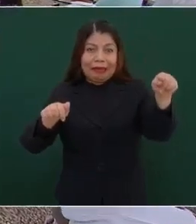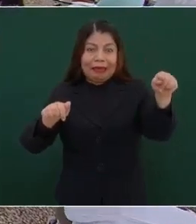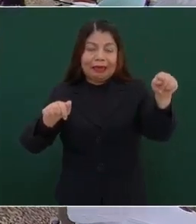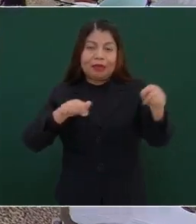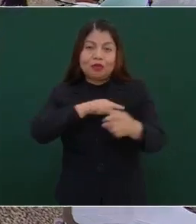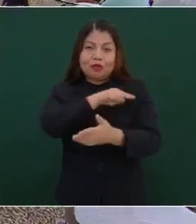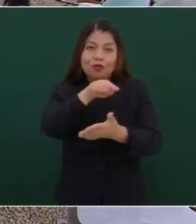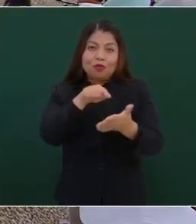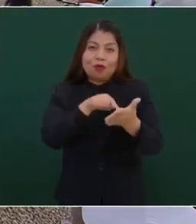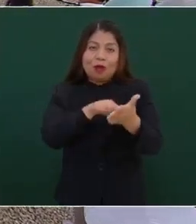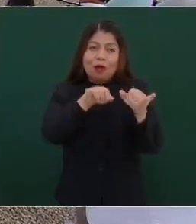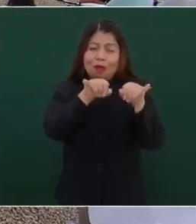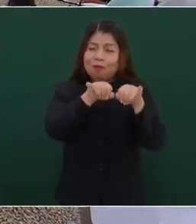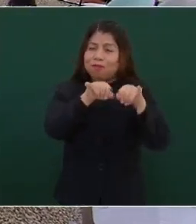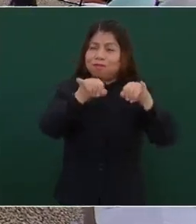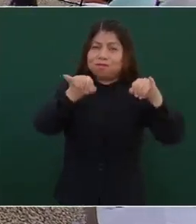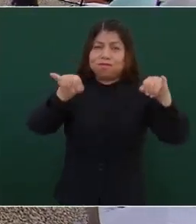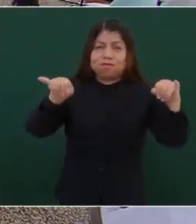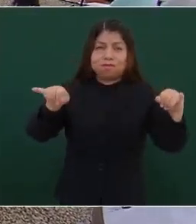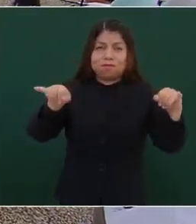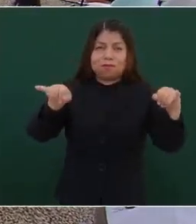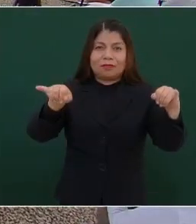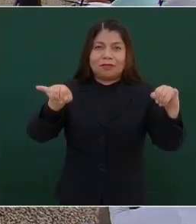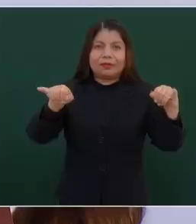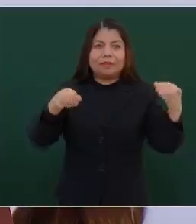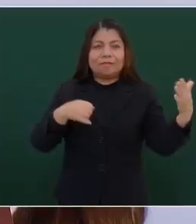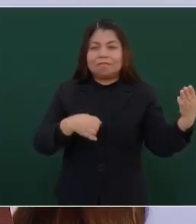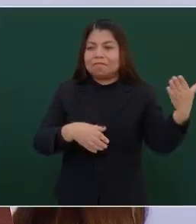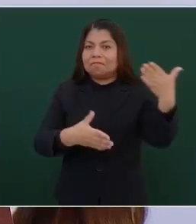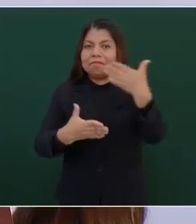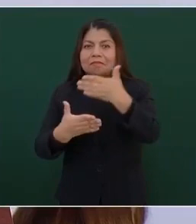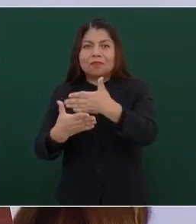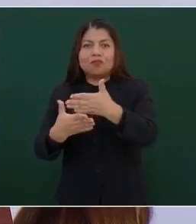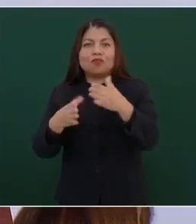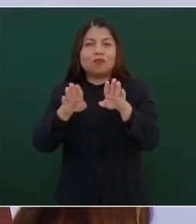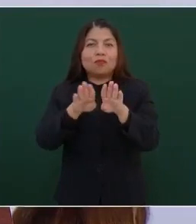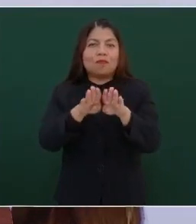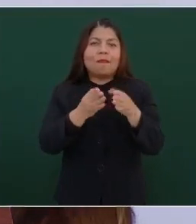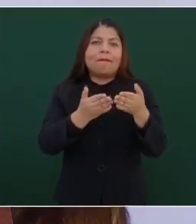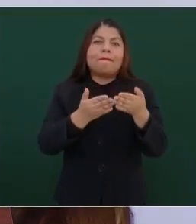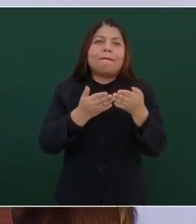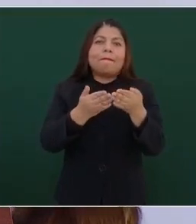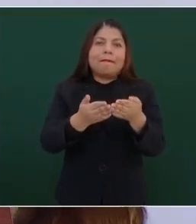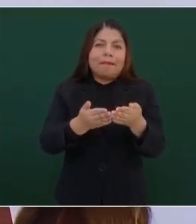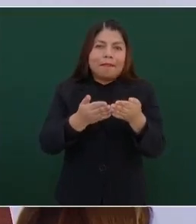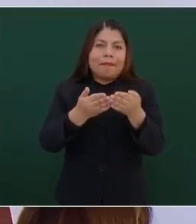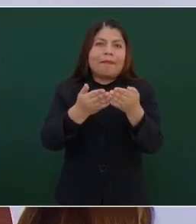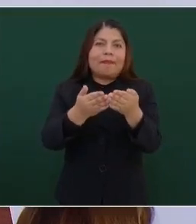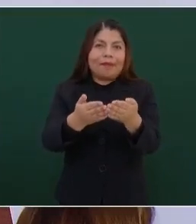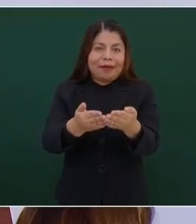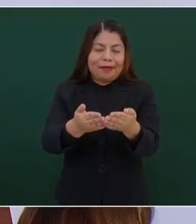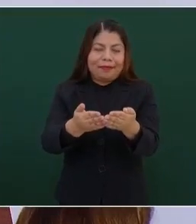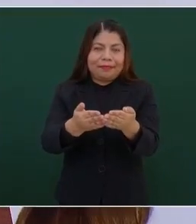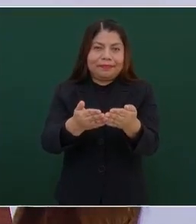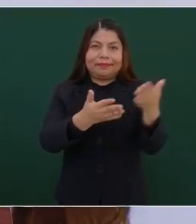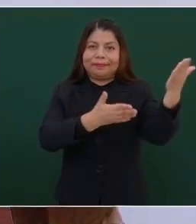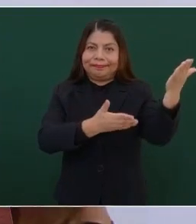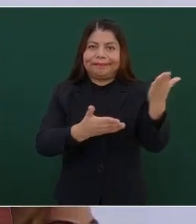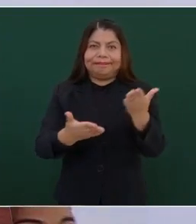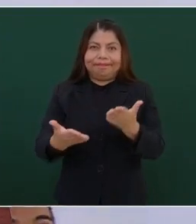Porfiriato, y que se llegaba en barco a Vigía Chico.